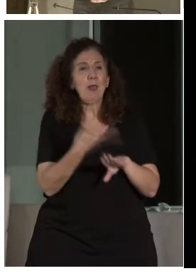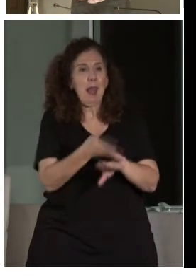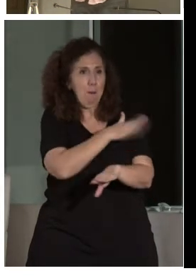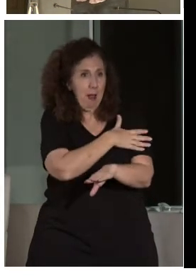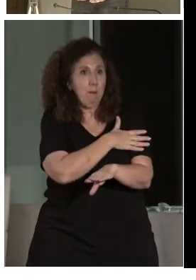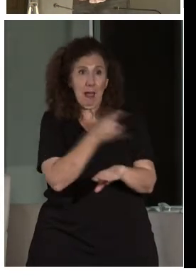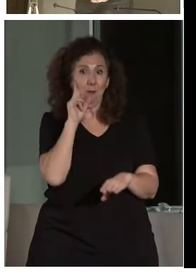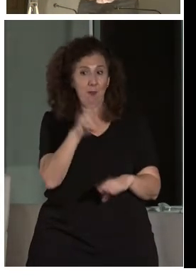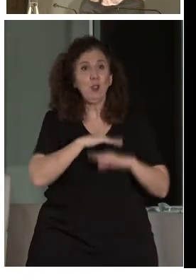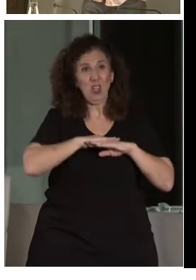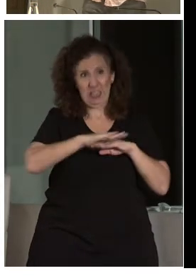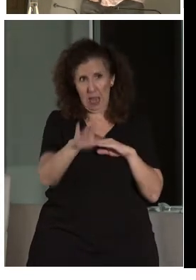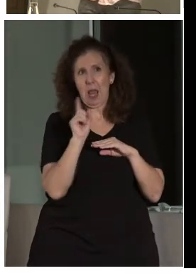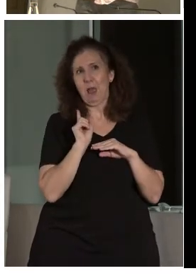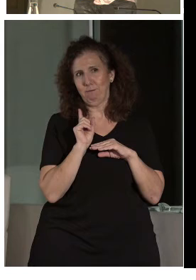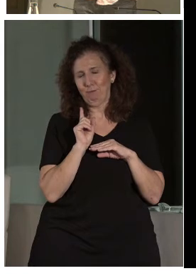habéis estado.